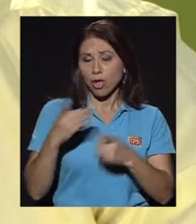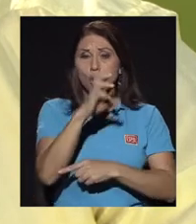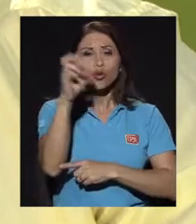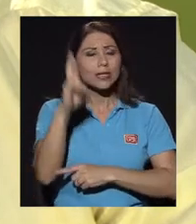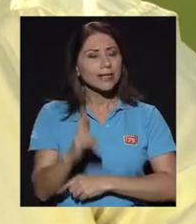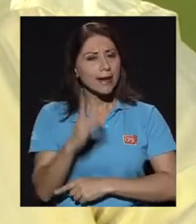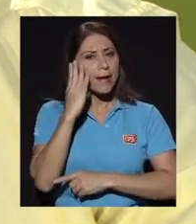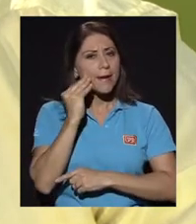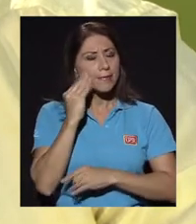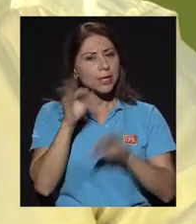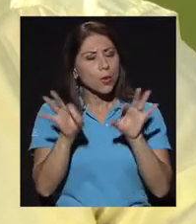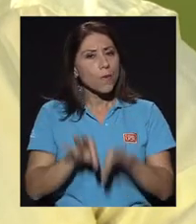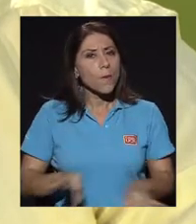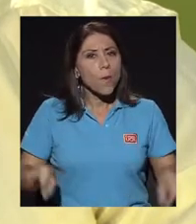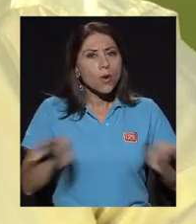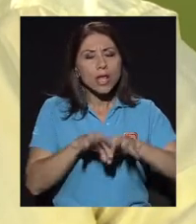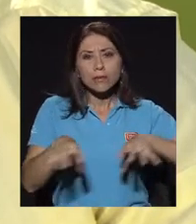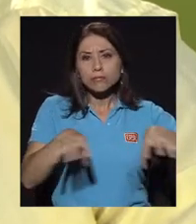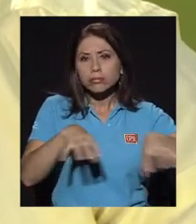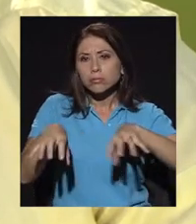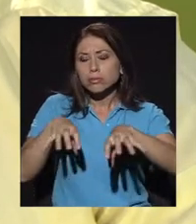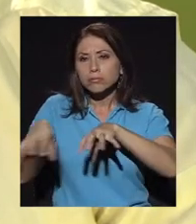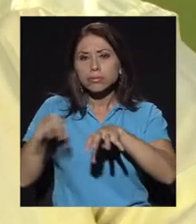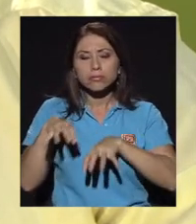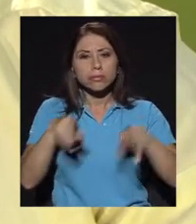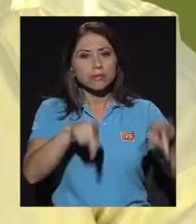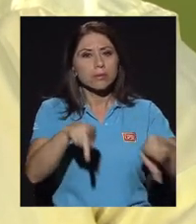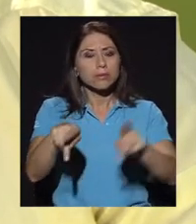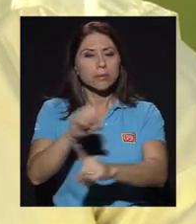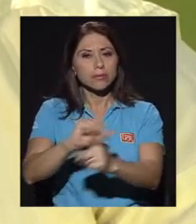Rica ha experimentado una importante efervescencia social,